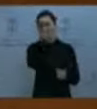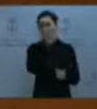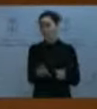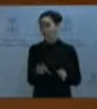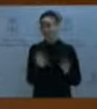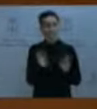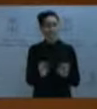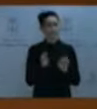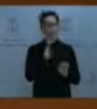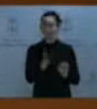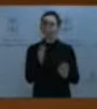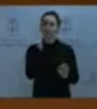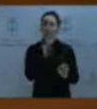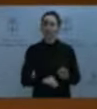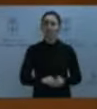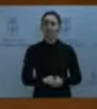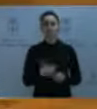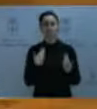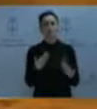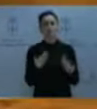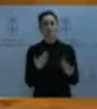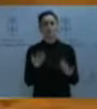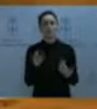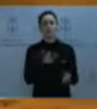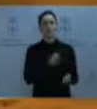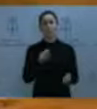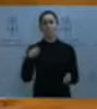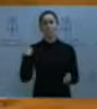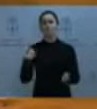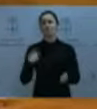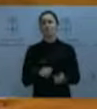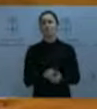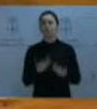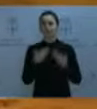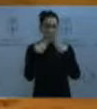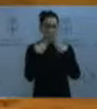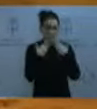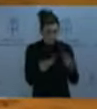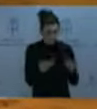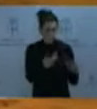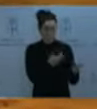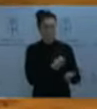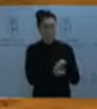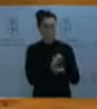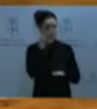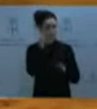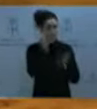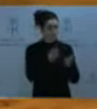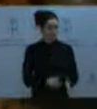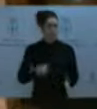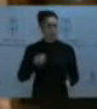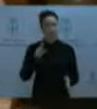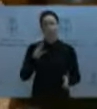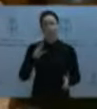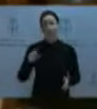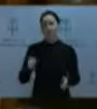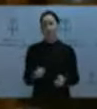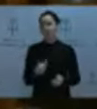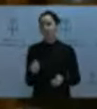Gracias, señor presidente. Gracias, consejera. Señor García tiene la palabra. Señora consejera,